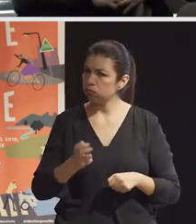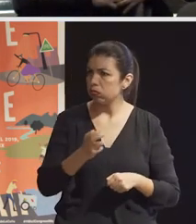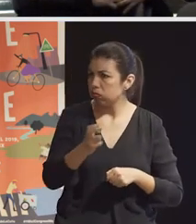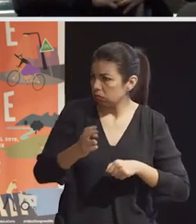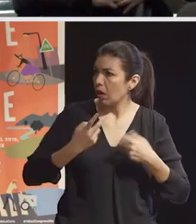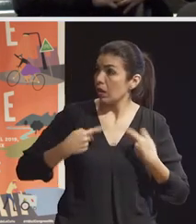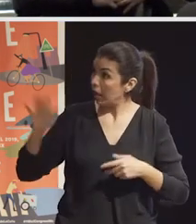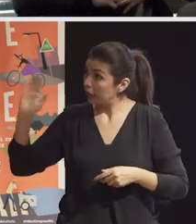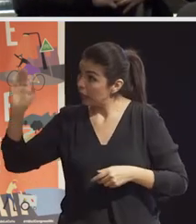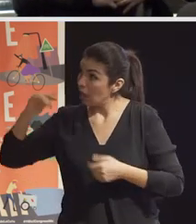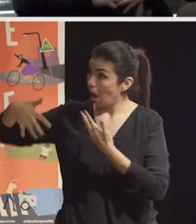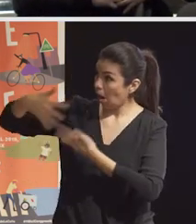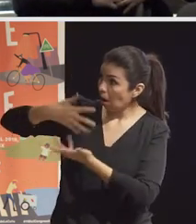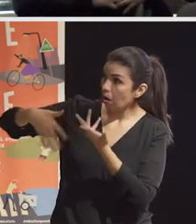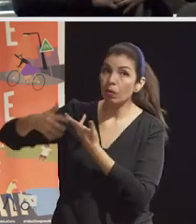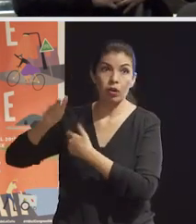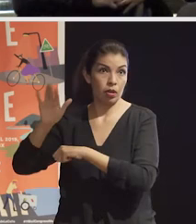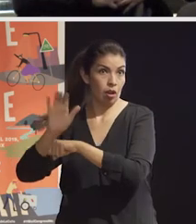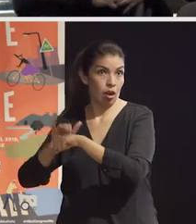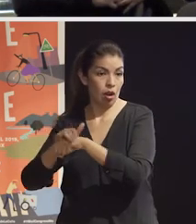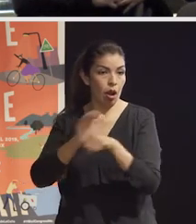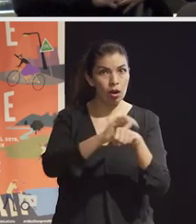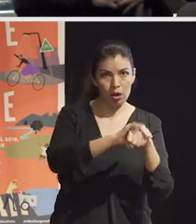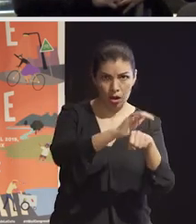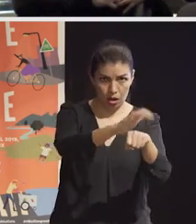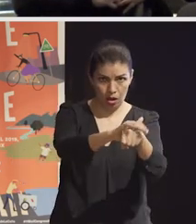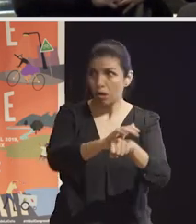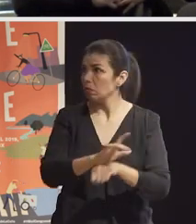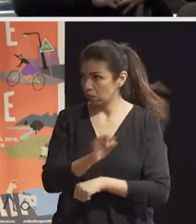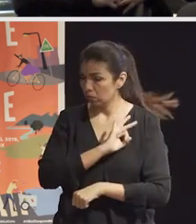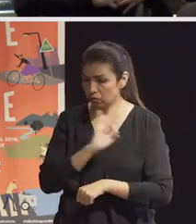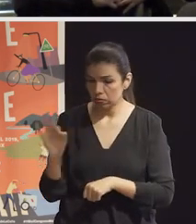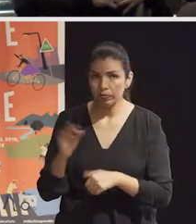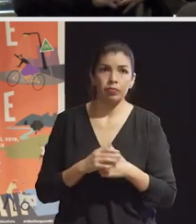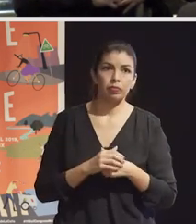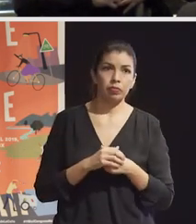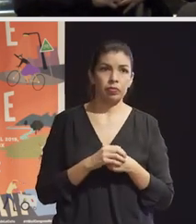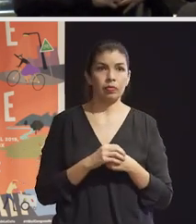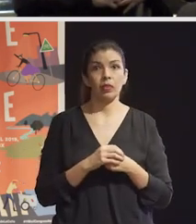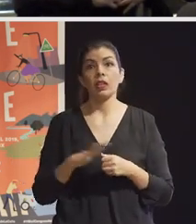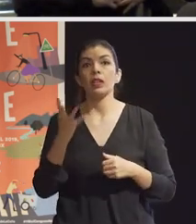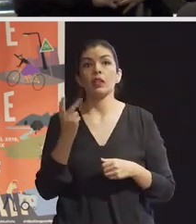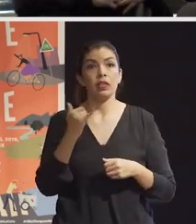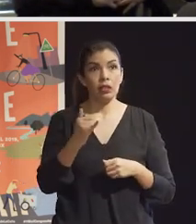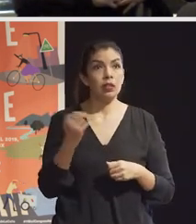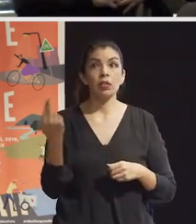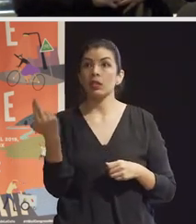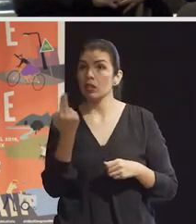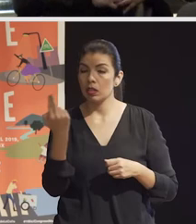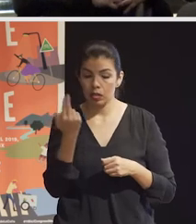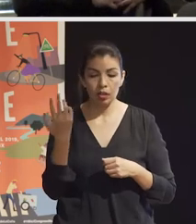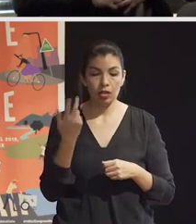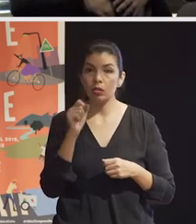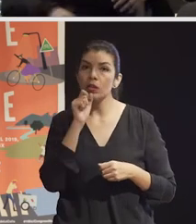se hacía un poco festivo el ambiente alrededor de la ruta que tenían y hay que reconocer que la violencia